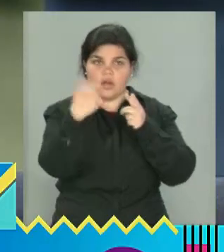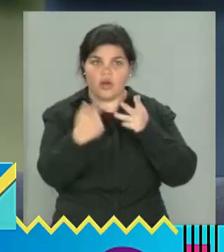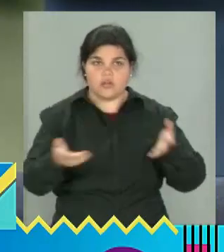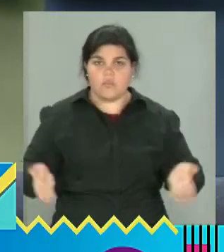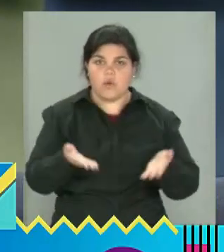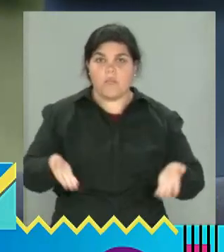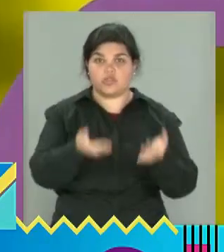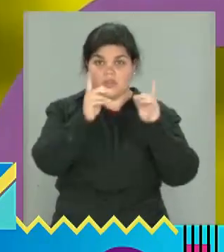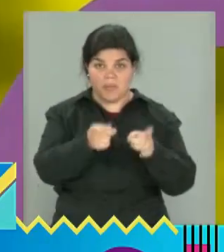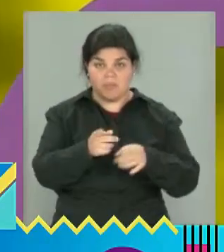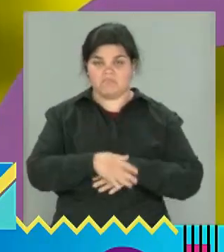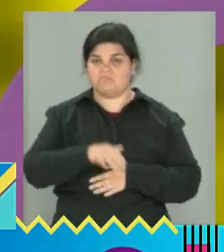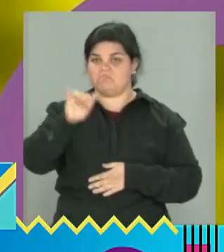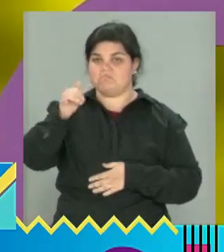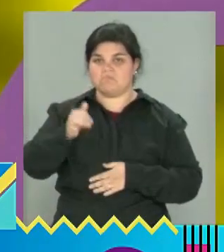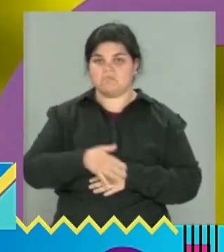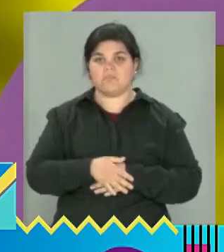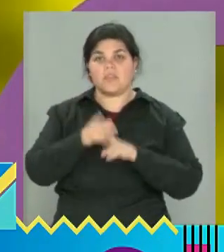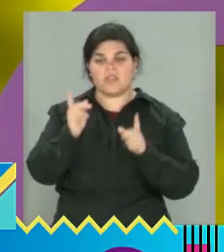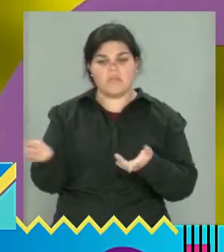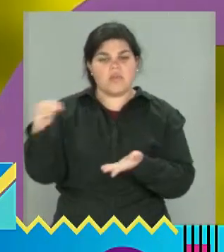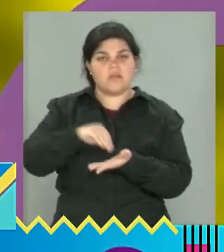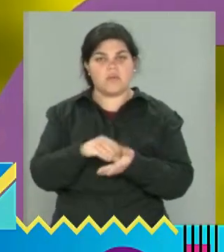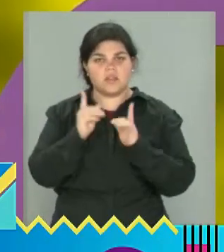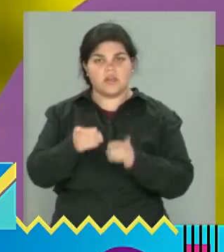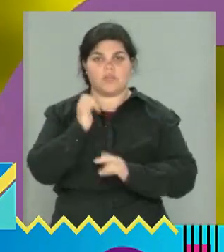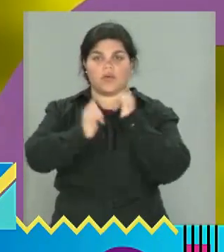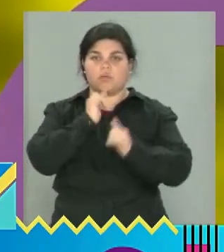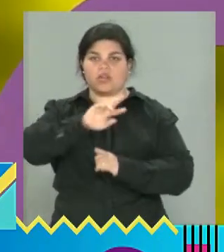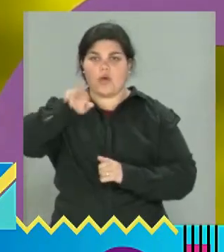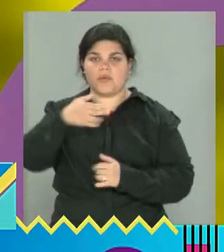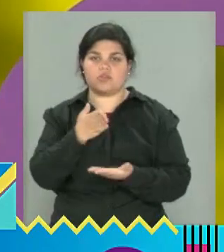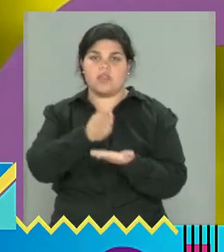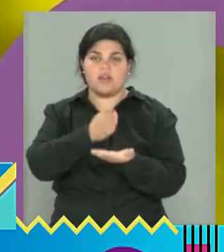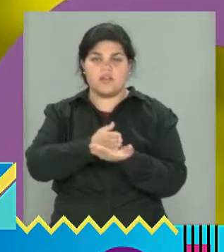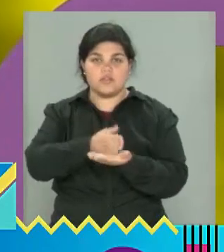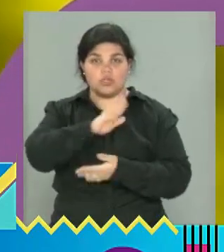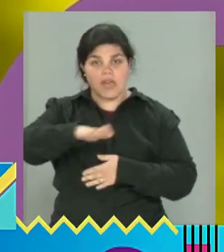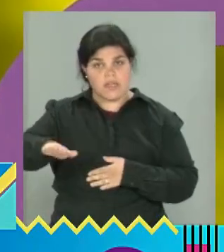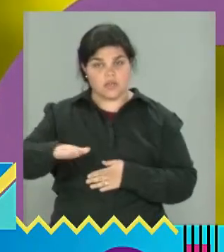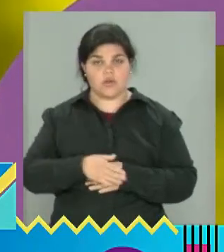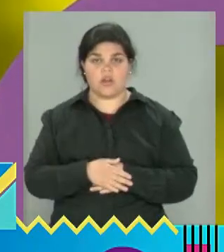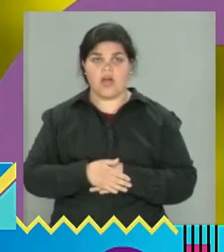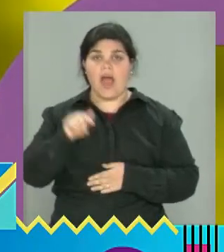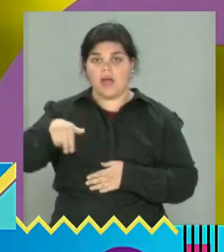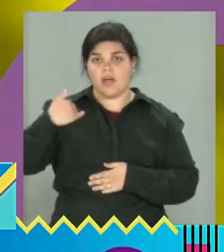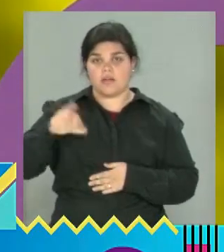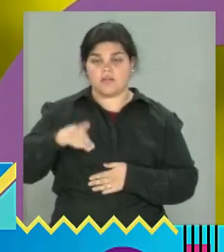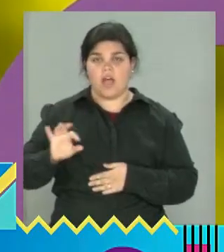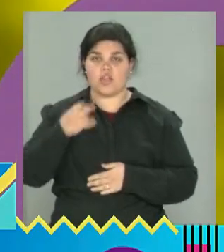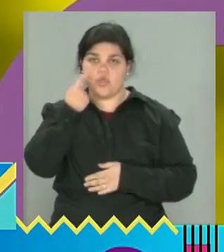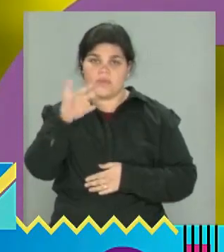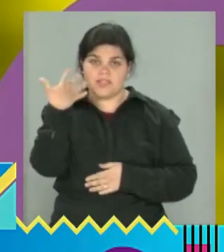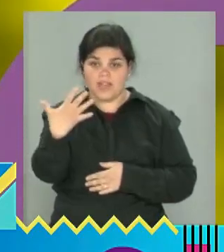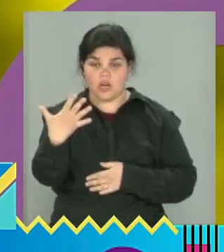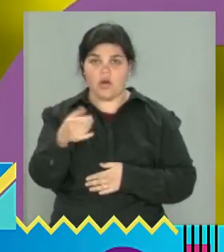promoción. Exactamente, y para sumar a esto de que les nombraba de la Convención de los Derechos del Niño, Argentina tiene una ley desde el 2005, que